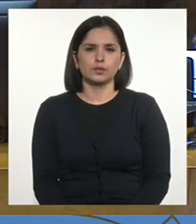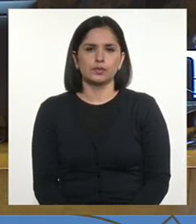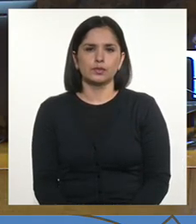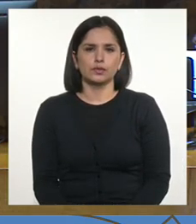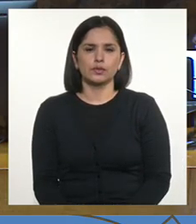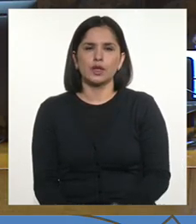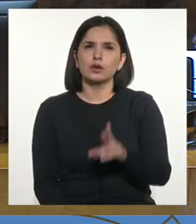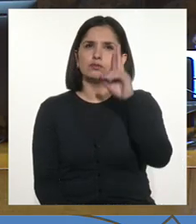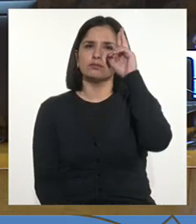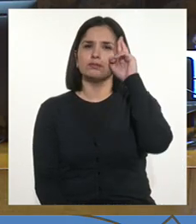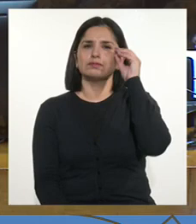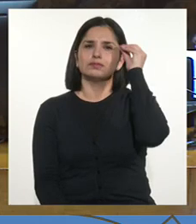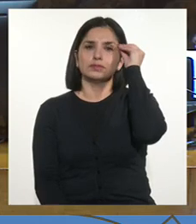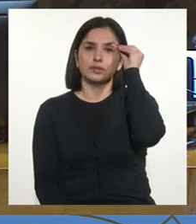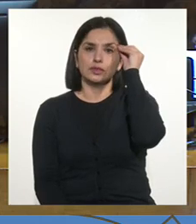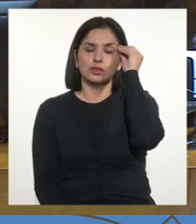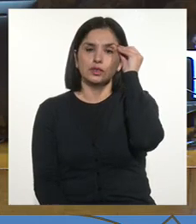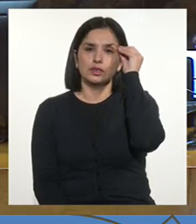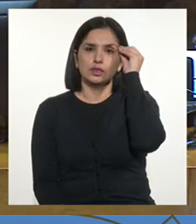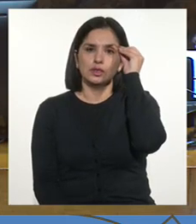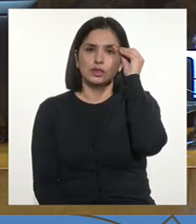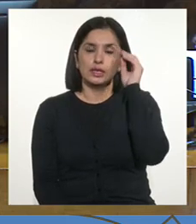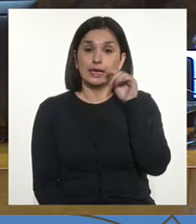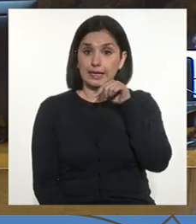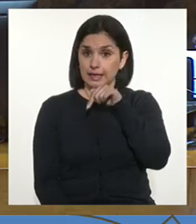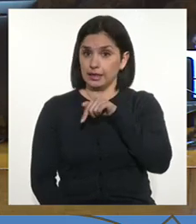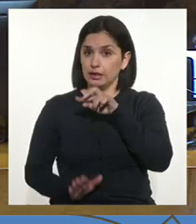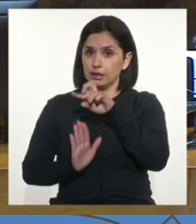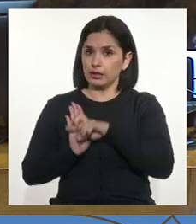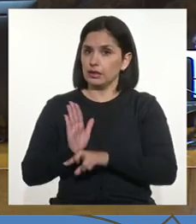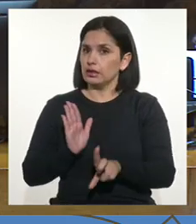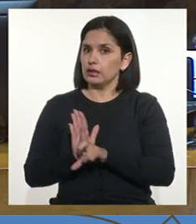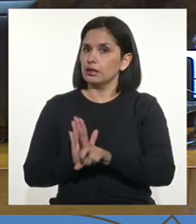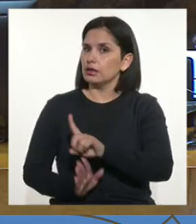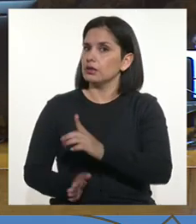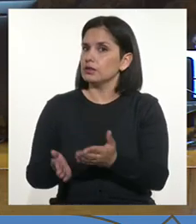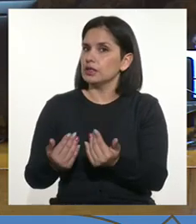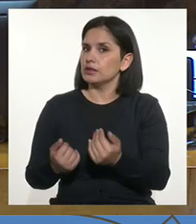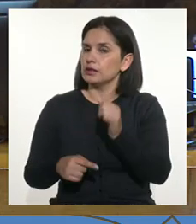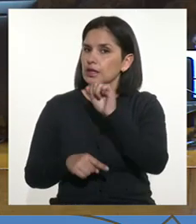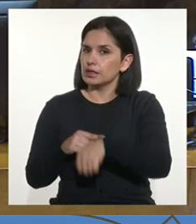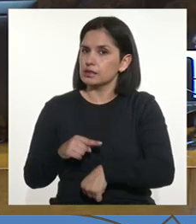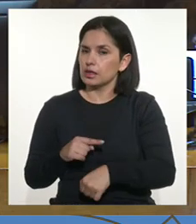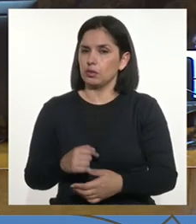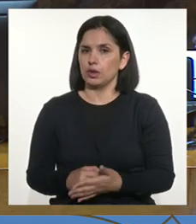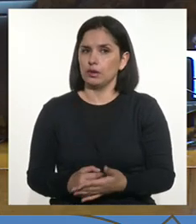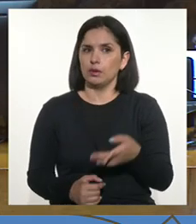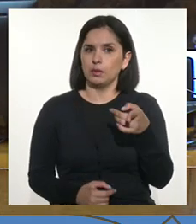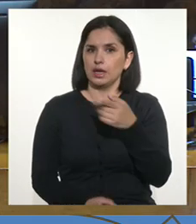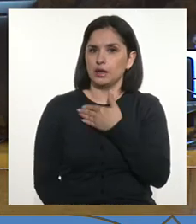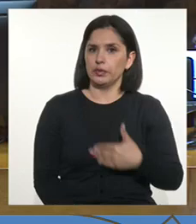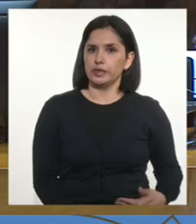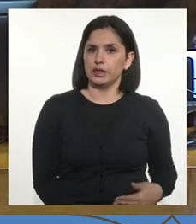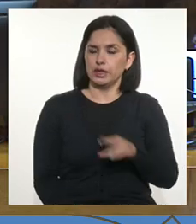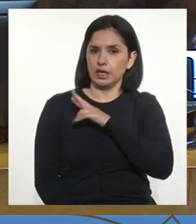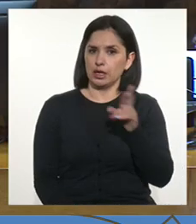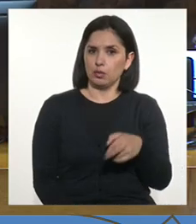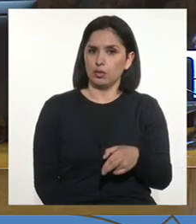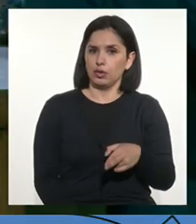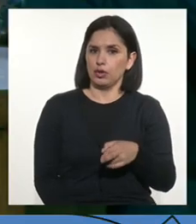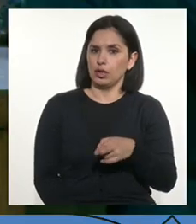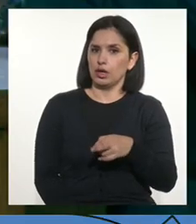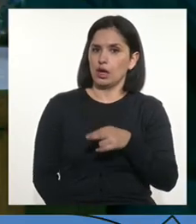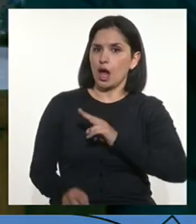recordar qué y este proyecto de ley no es necesario que se apruebe para que el presidente de la república puede hacer lo que quizá